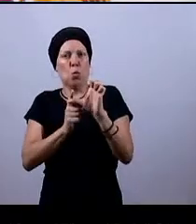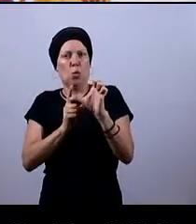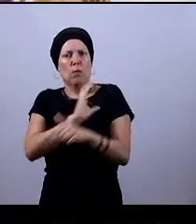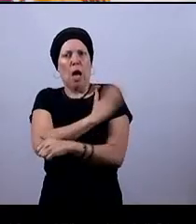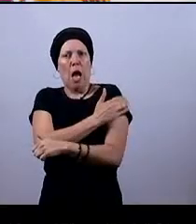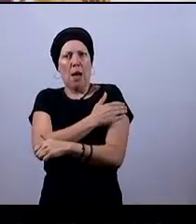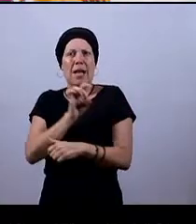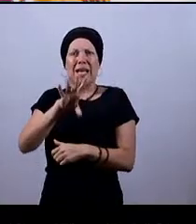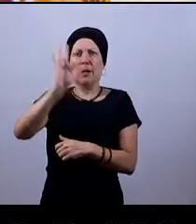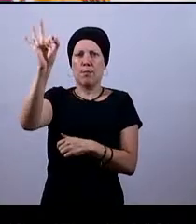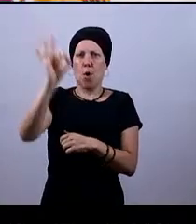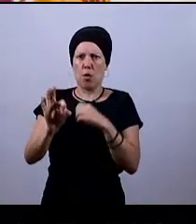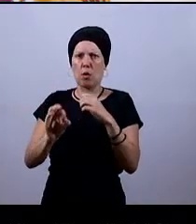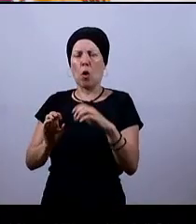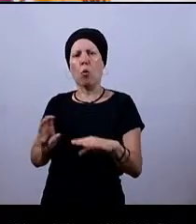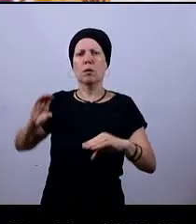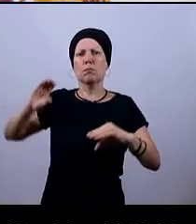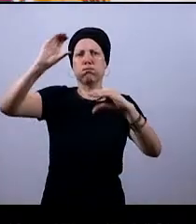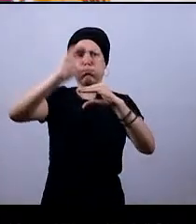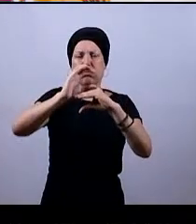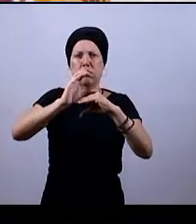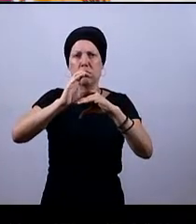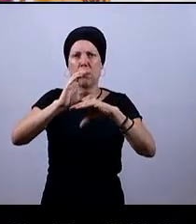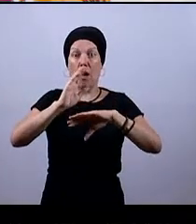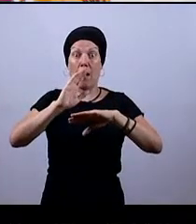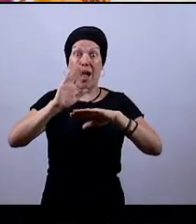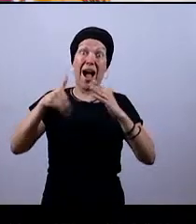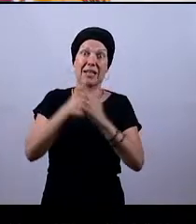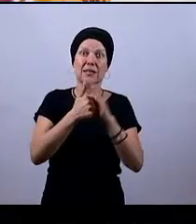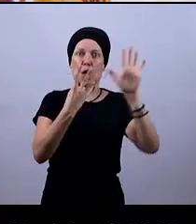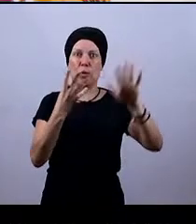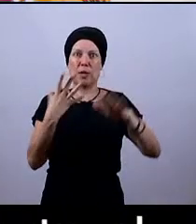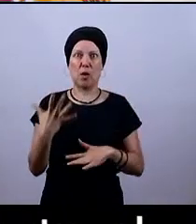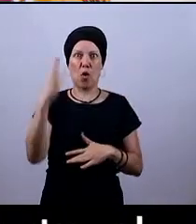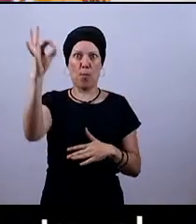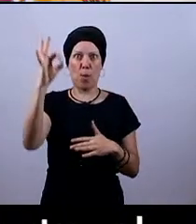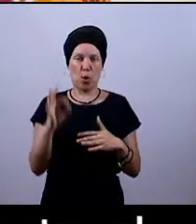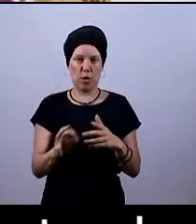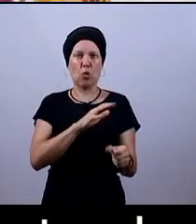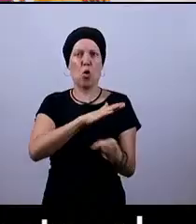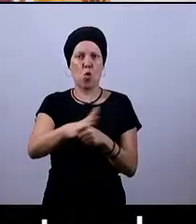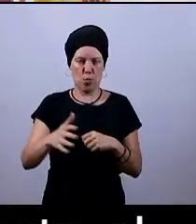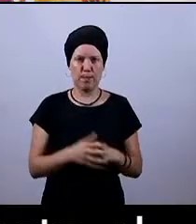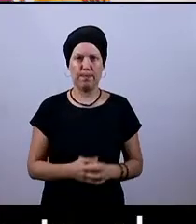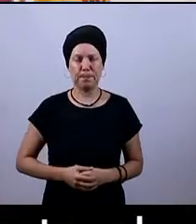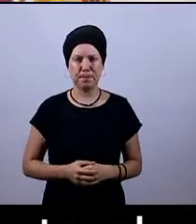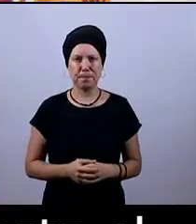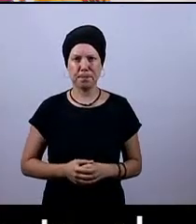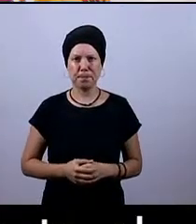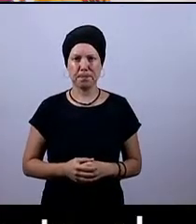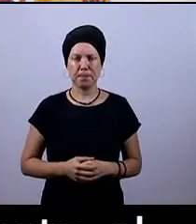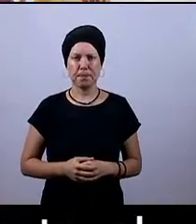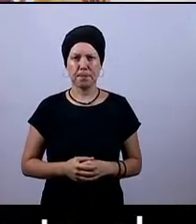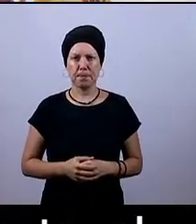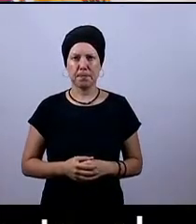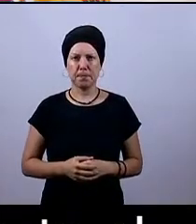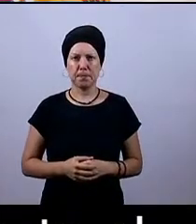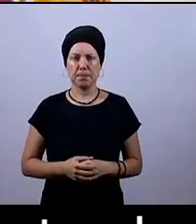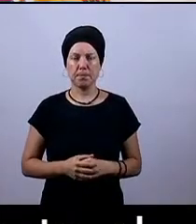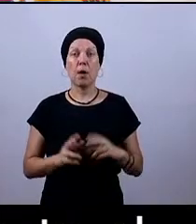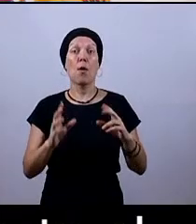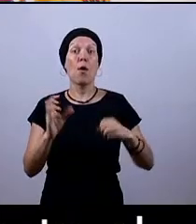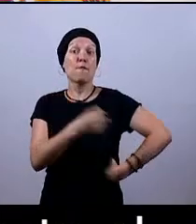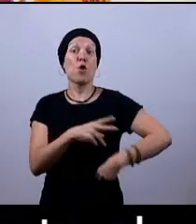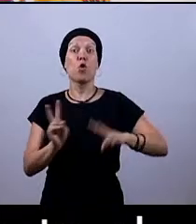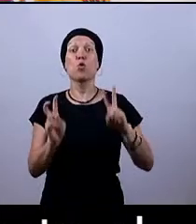el 15% para llegar hasta el 95% de la vivienda. Con este nuevo fondo